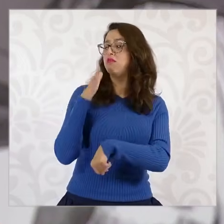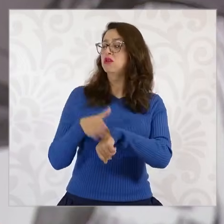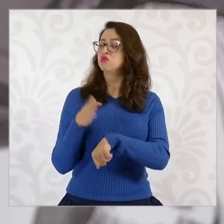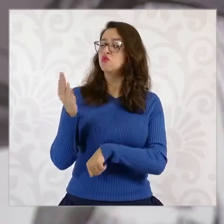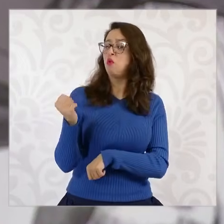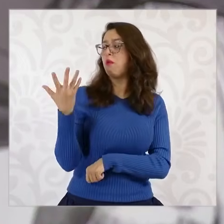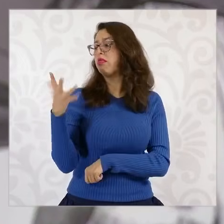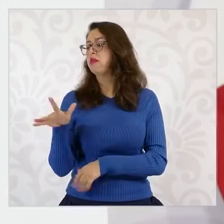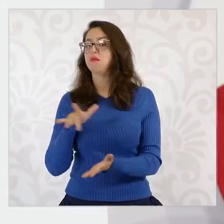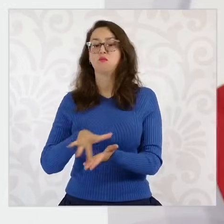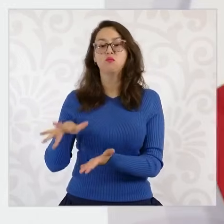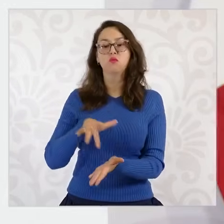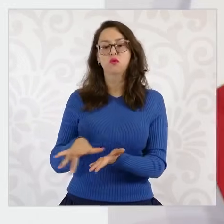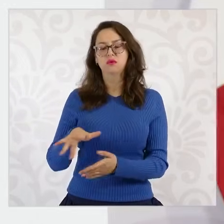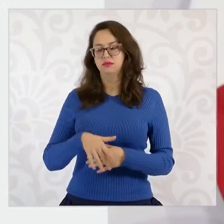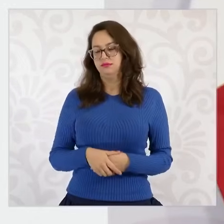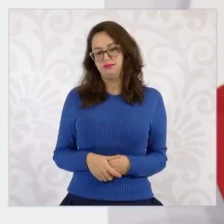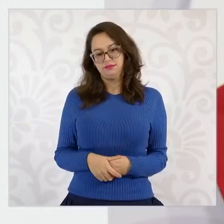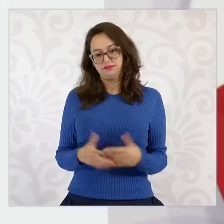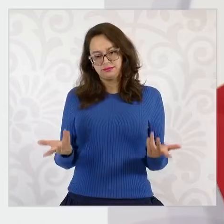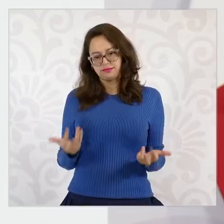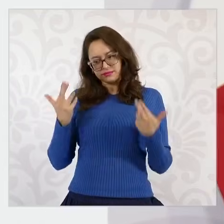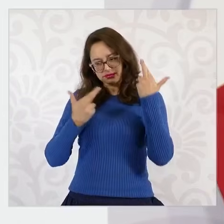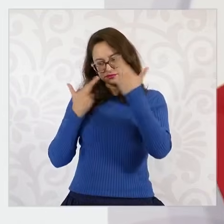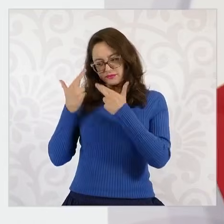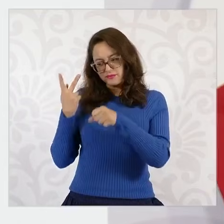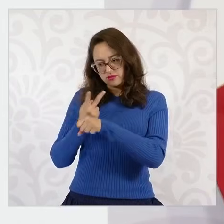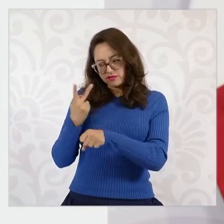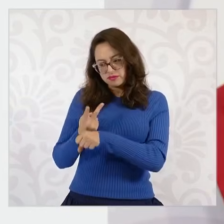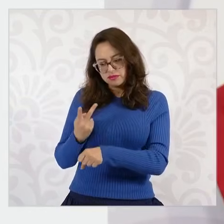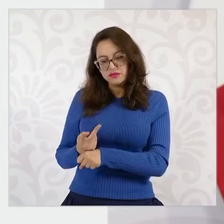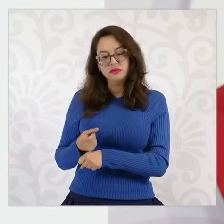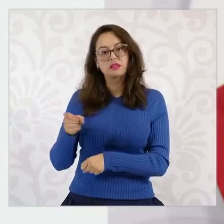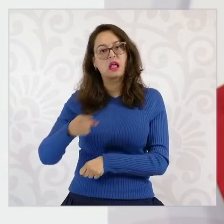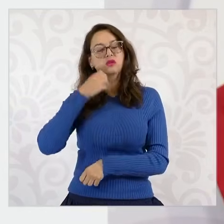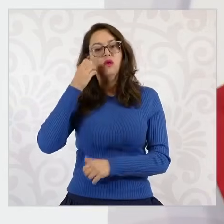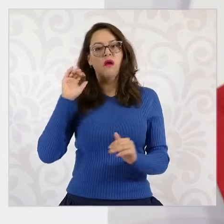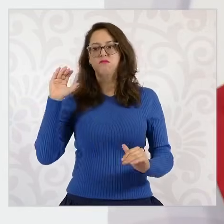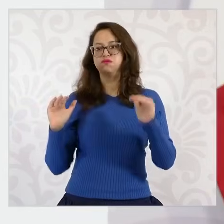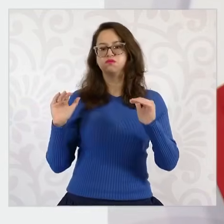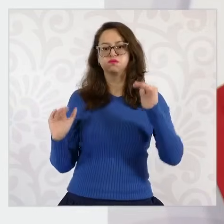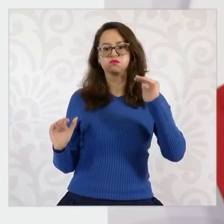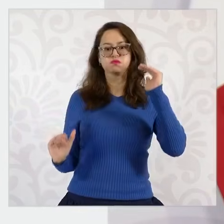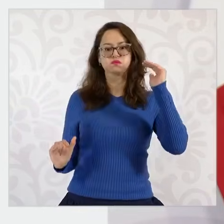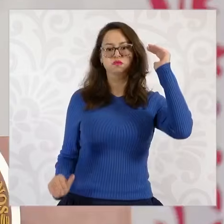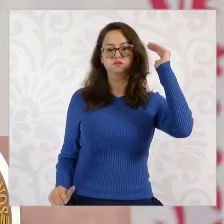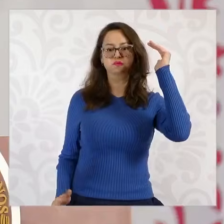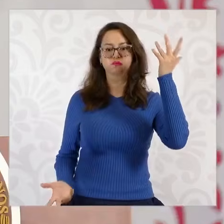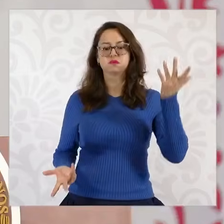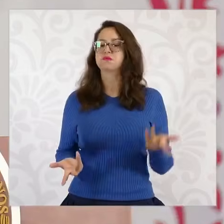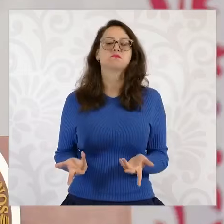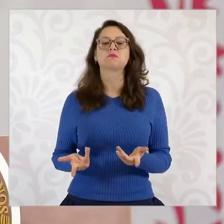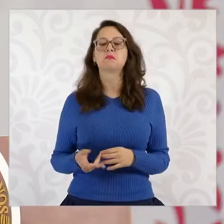calificación. Y al hacer un estudio nosotros vimos que esto generaba mayores diferencias en la escuela en vez de promover que se tuviera